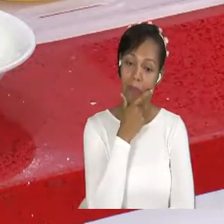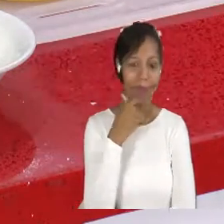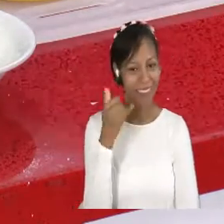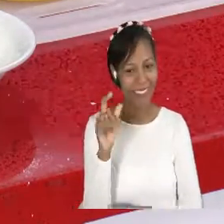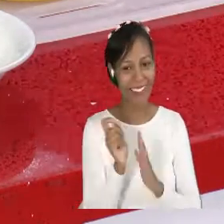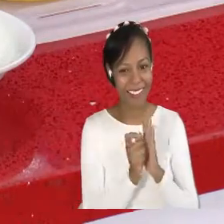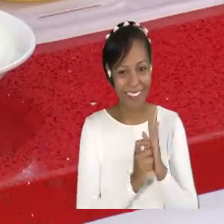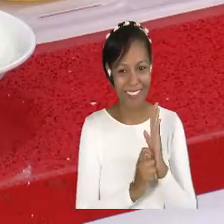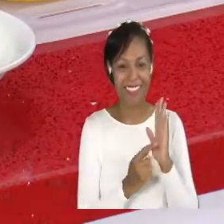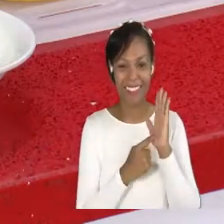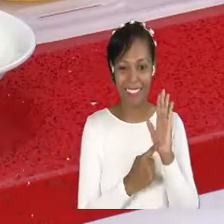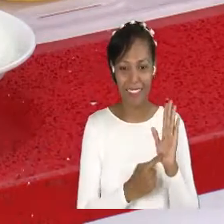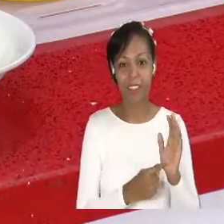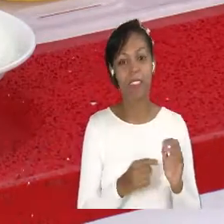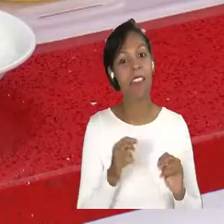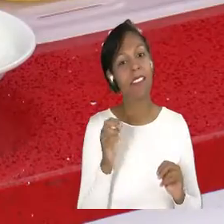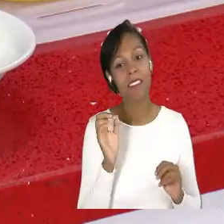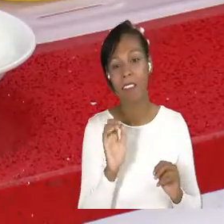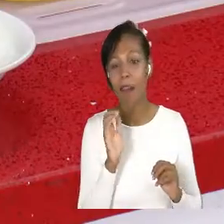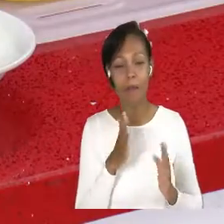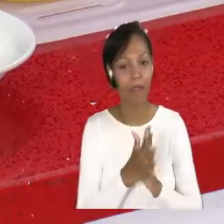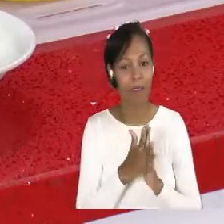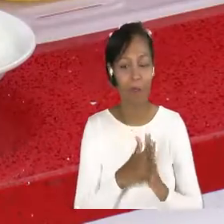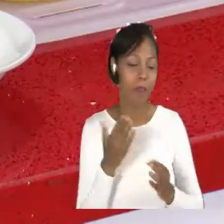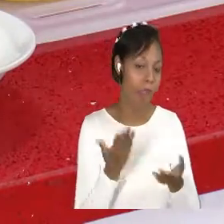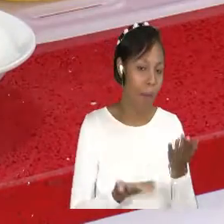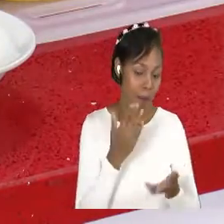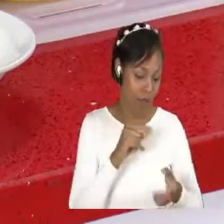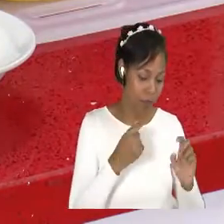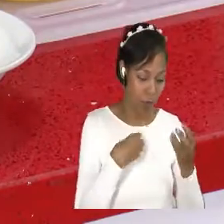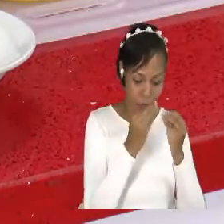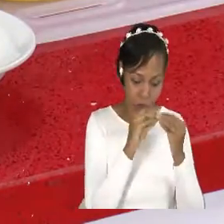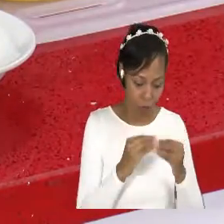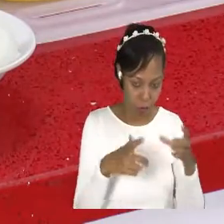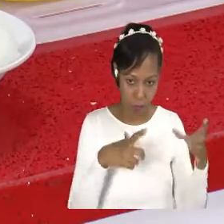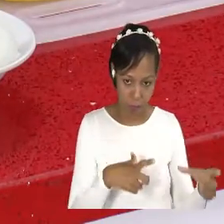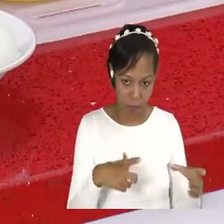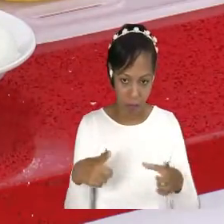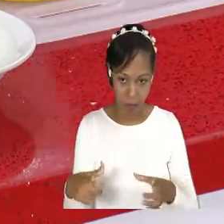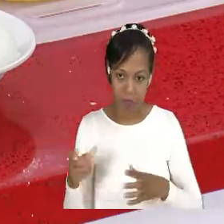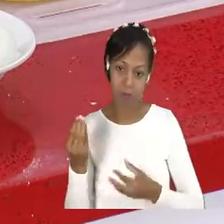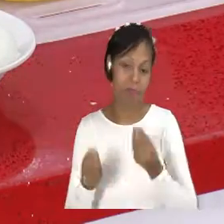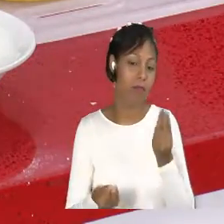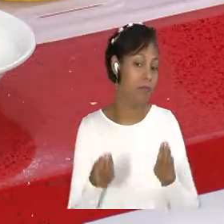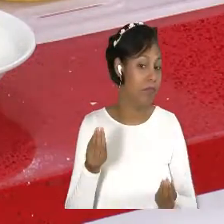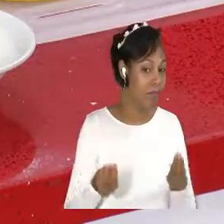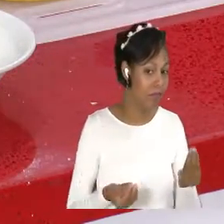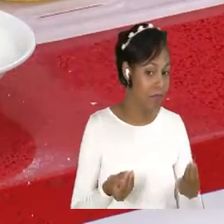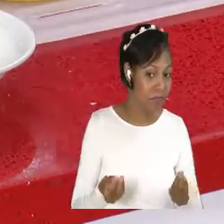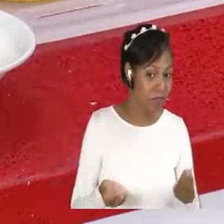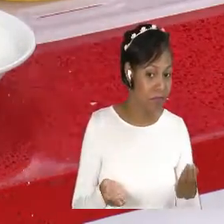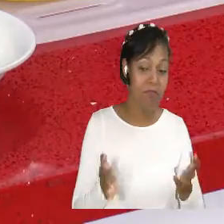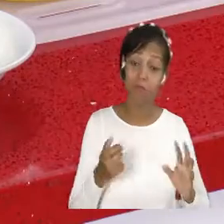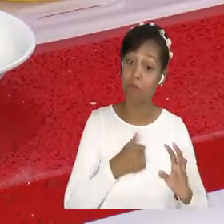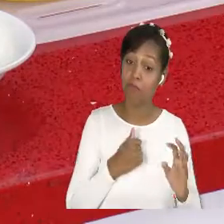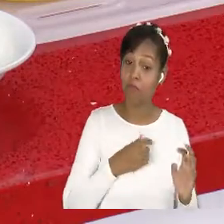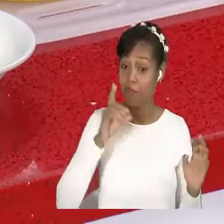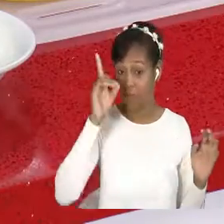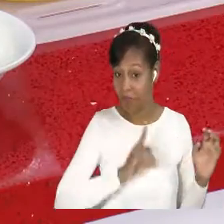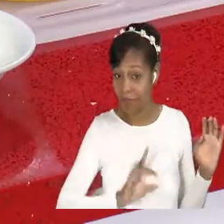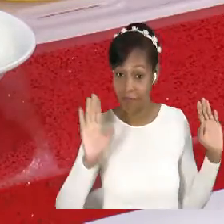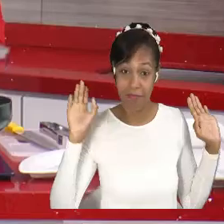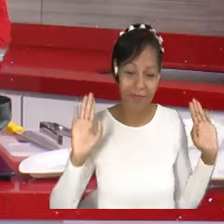repetidamente que la presentación varía a gusto de la persona, a gusto del cocinero. Entonces, primer